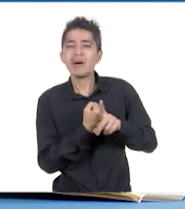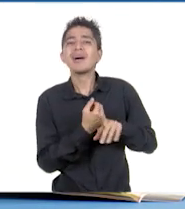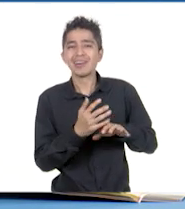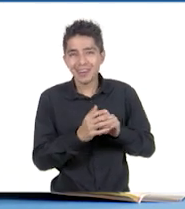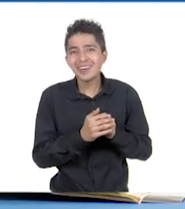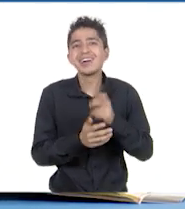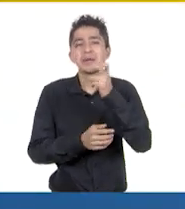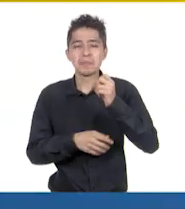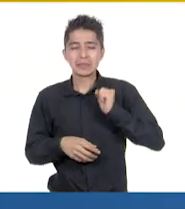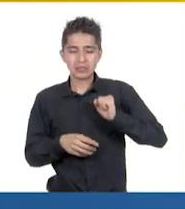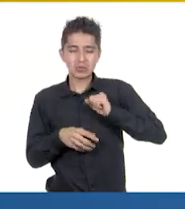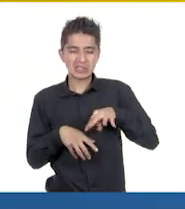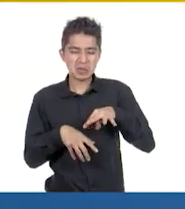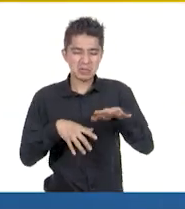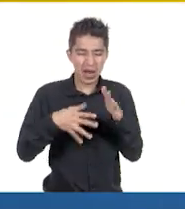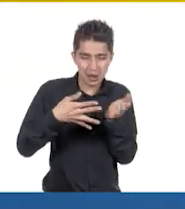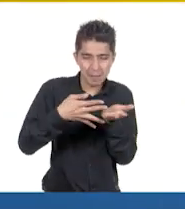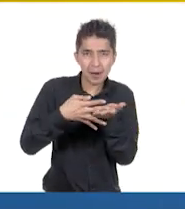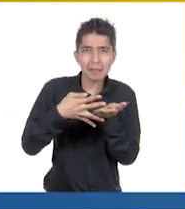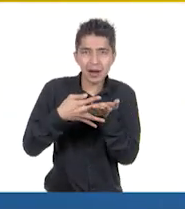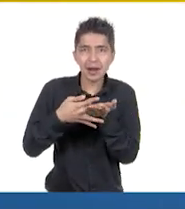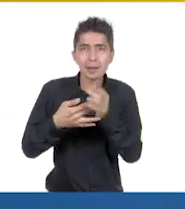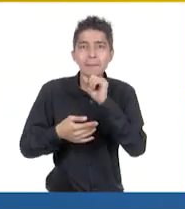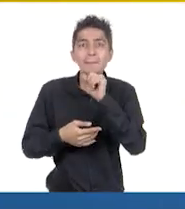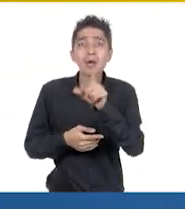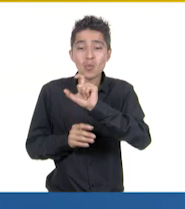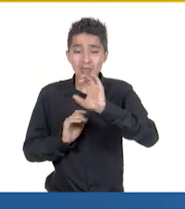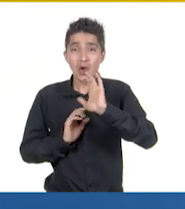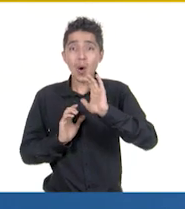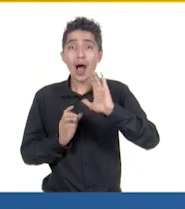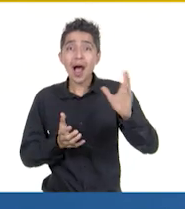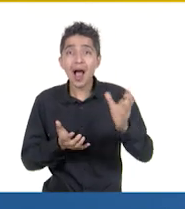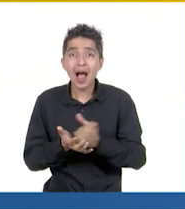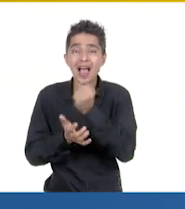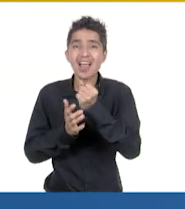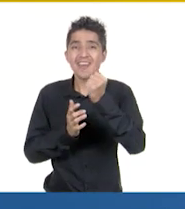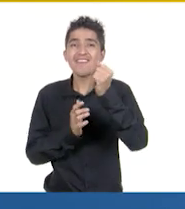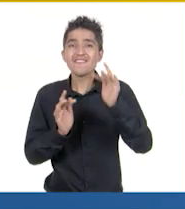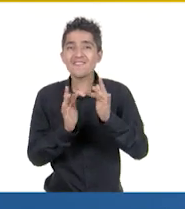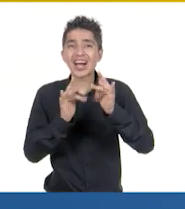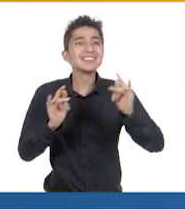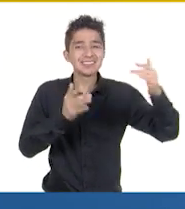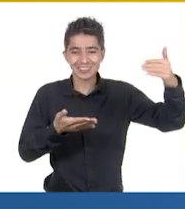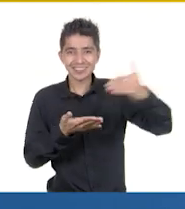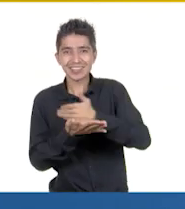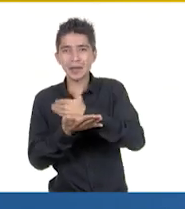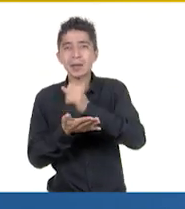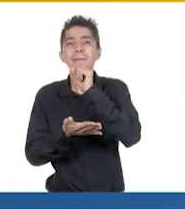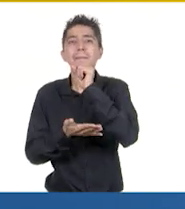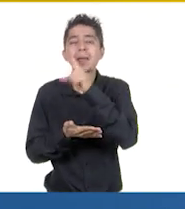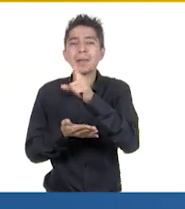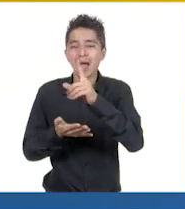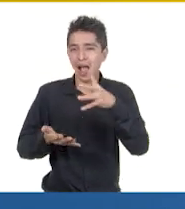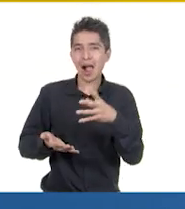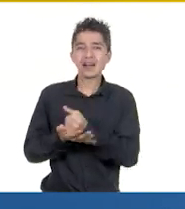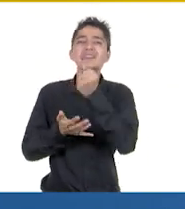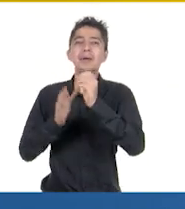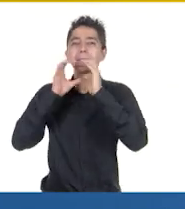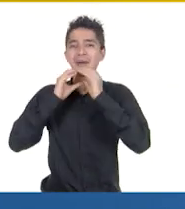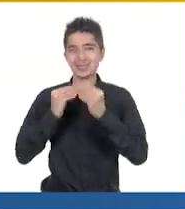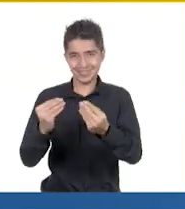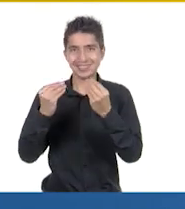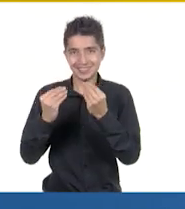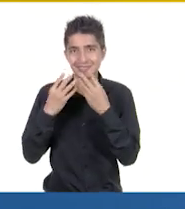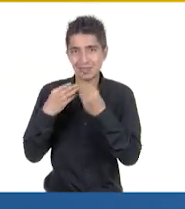mitad del siglo XIX como entre los que triunfaron frente a la segunda intervención francesa y el imperio de Maximiliano.